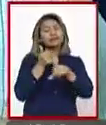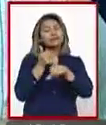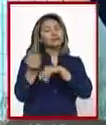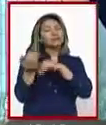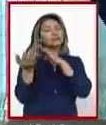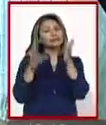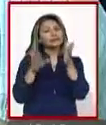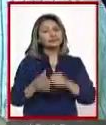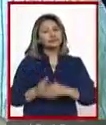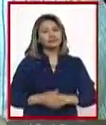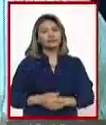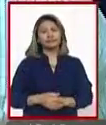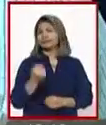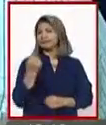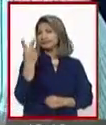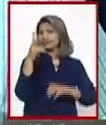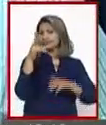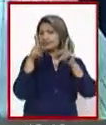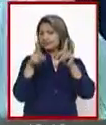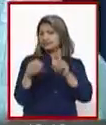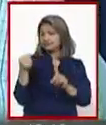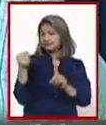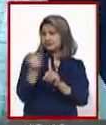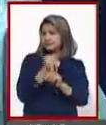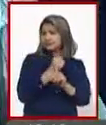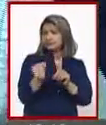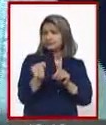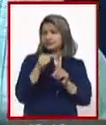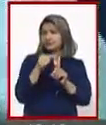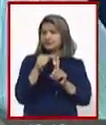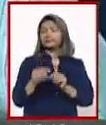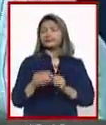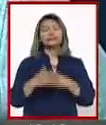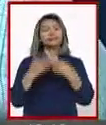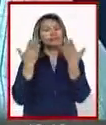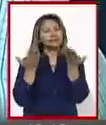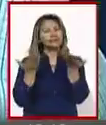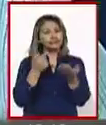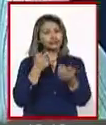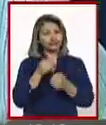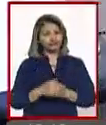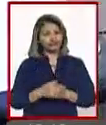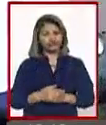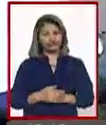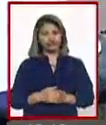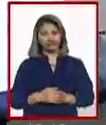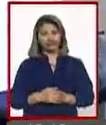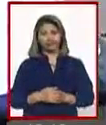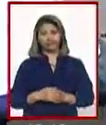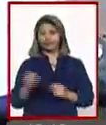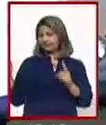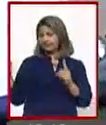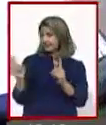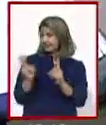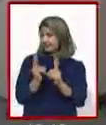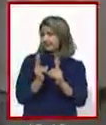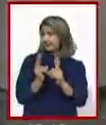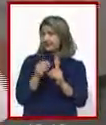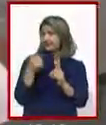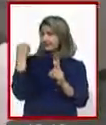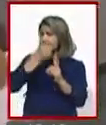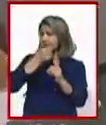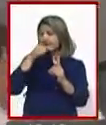Sí, inicialmente fueron dos personas las que prácticamente estuvieron, como se dice, tuvieron el dominio del